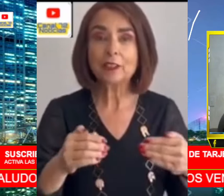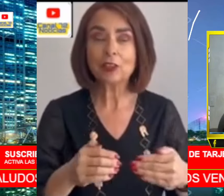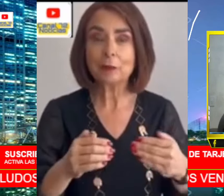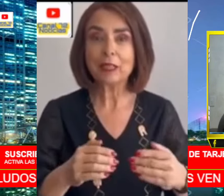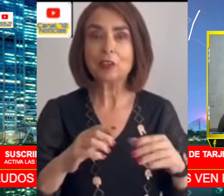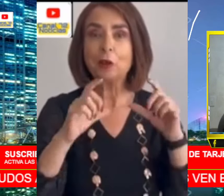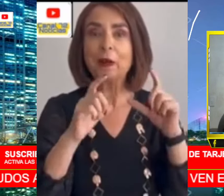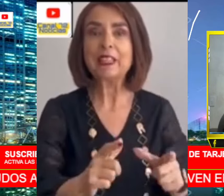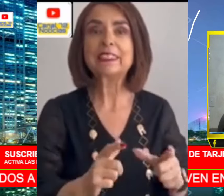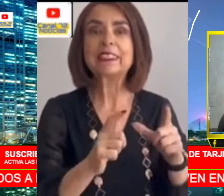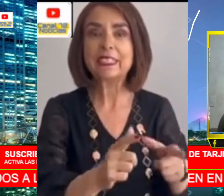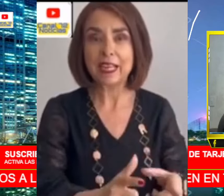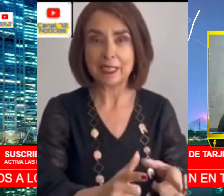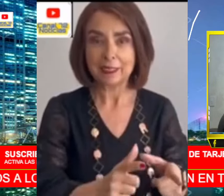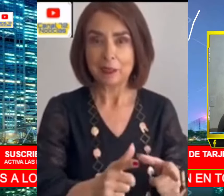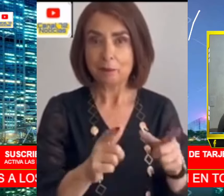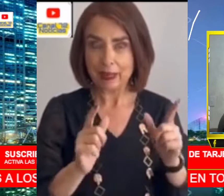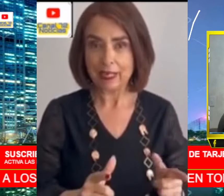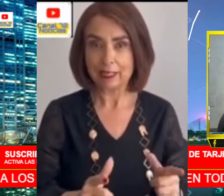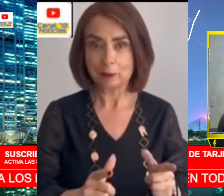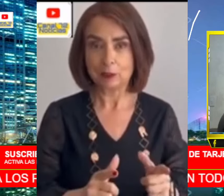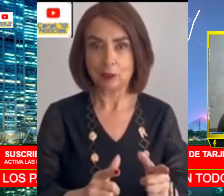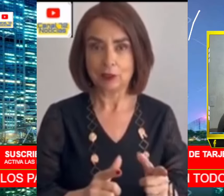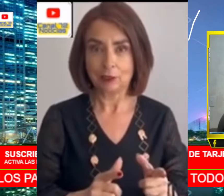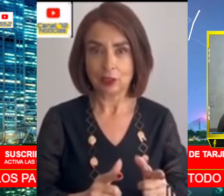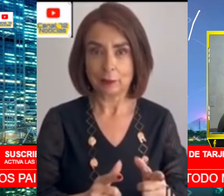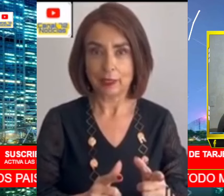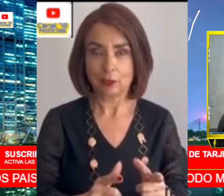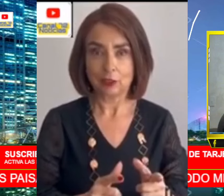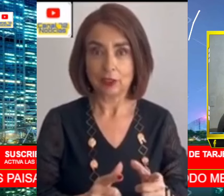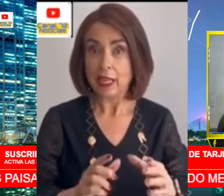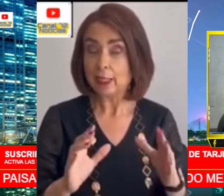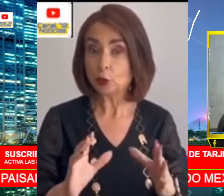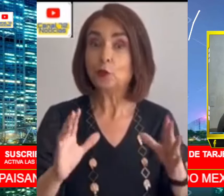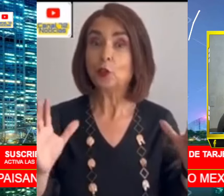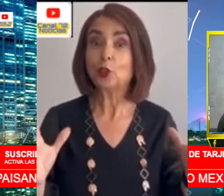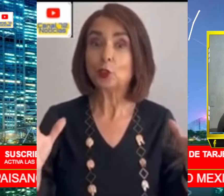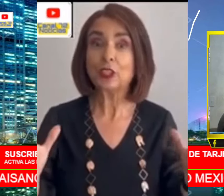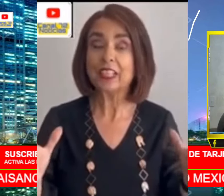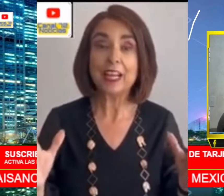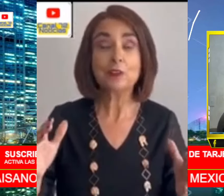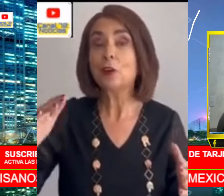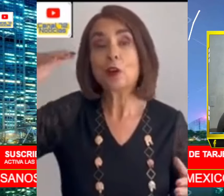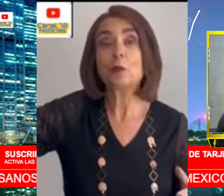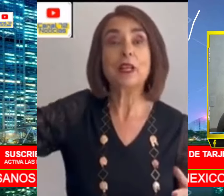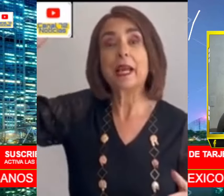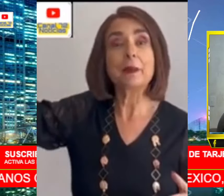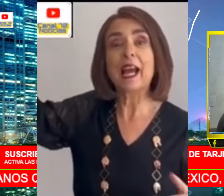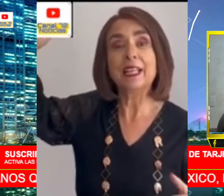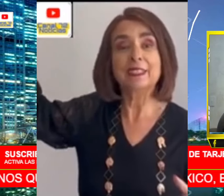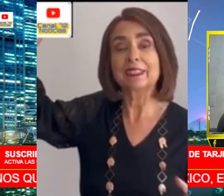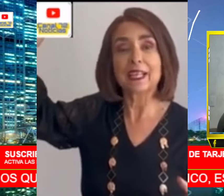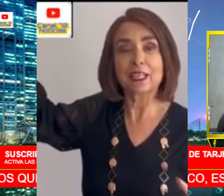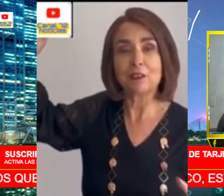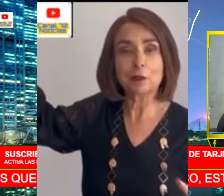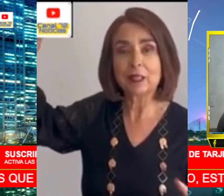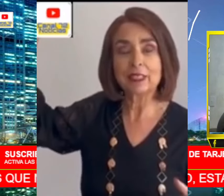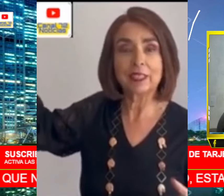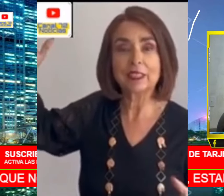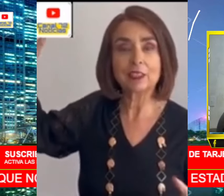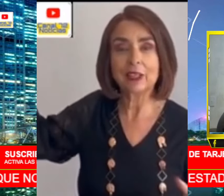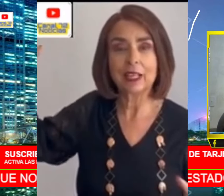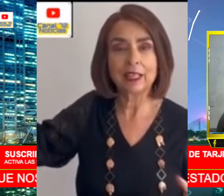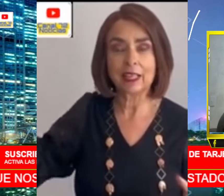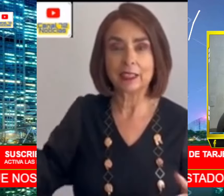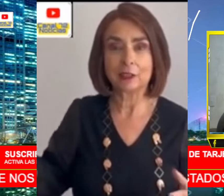el gobierno de México va a destinar para las pensiones de los trabajadores. Es un fondo solidario, como el que había antes de la reforma